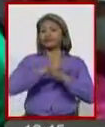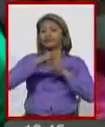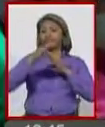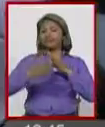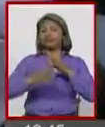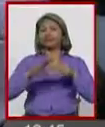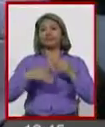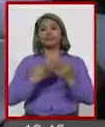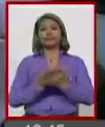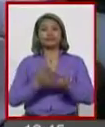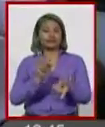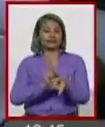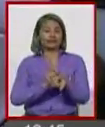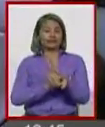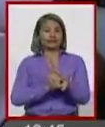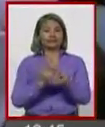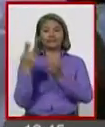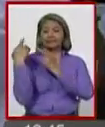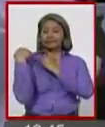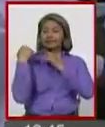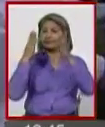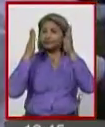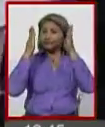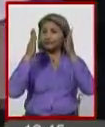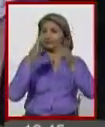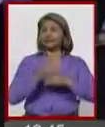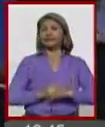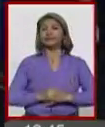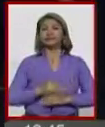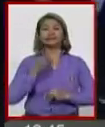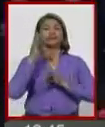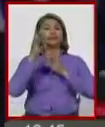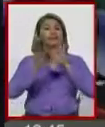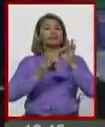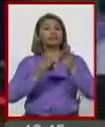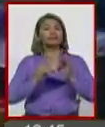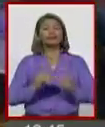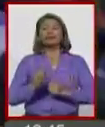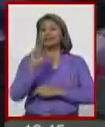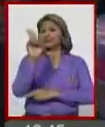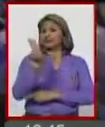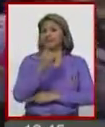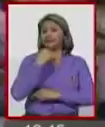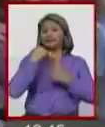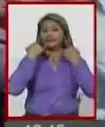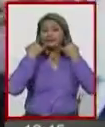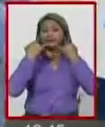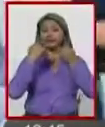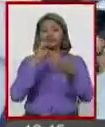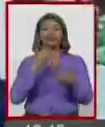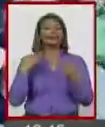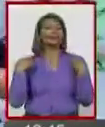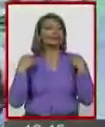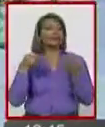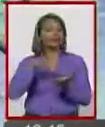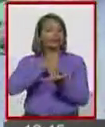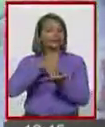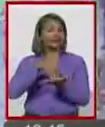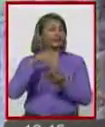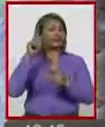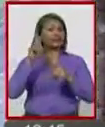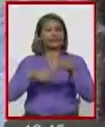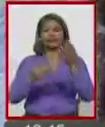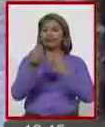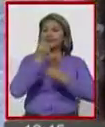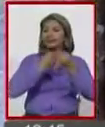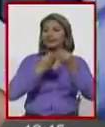determine lo contrario, ¿no? El médico, quien se encargó de la atención del Ejecutivo de la Federación Universitaria Local, informó que la salud de Medrano es delicada y no puede